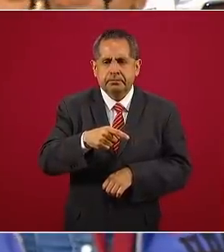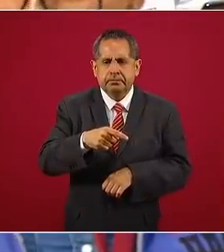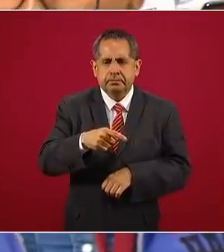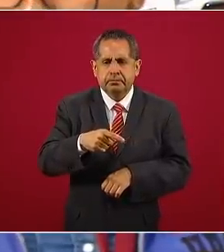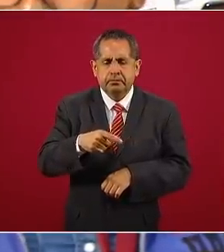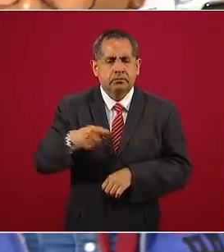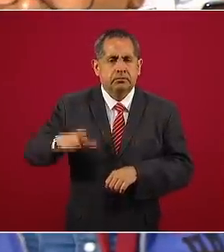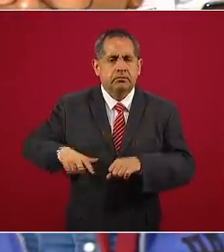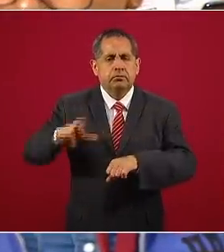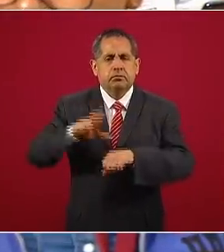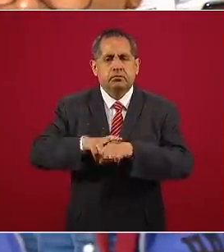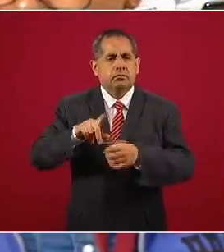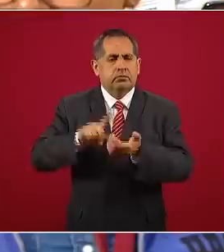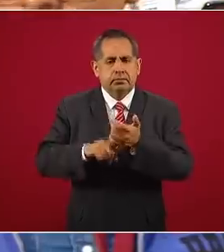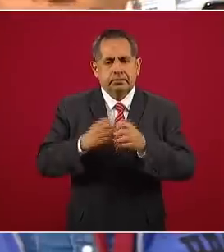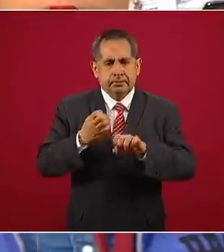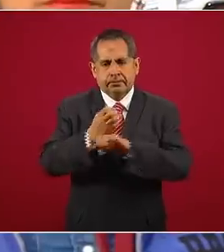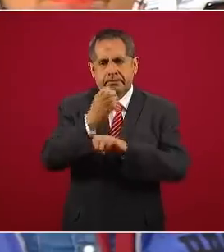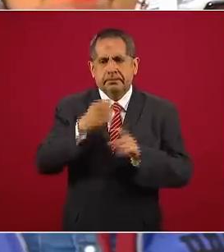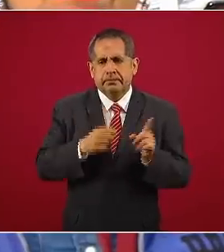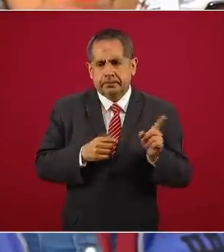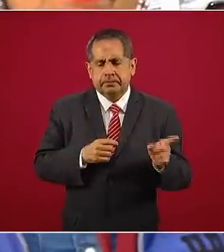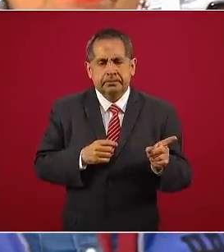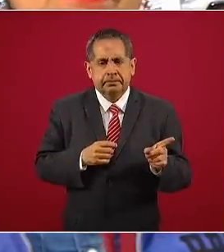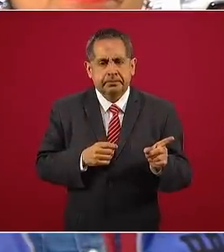y el gobernador de ese estado